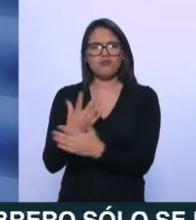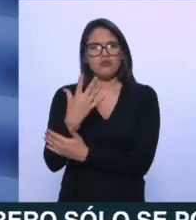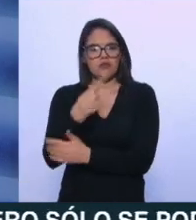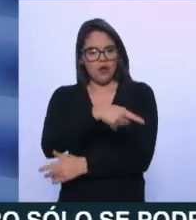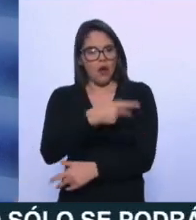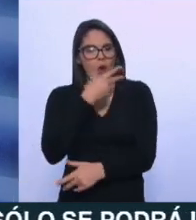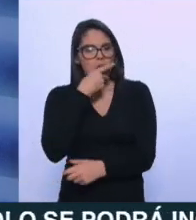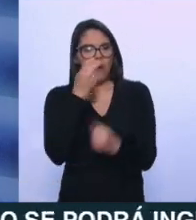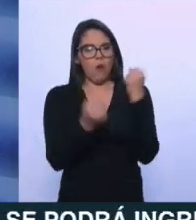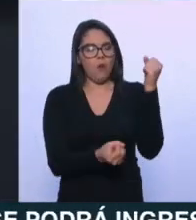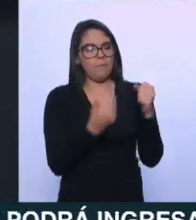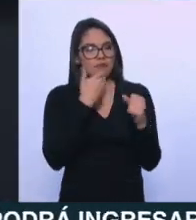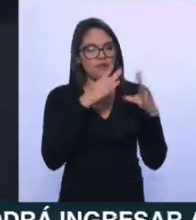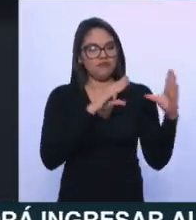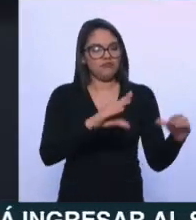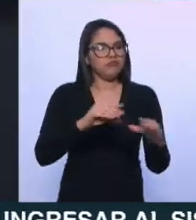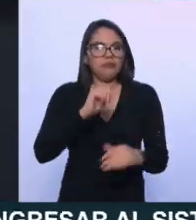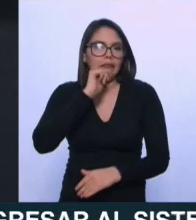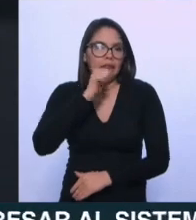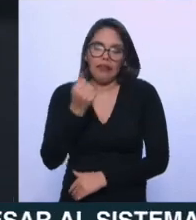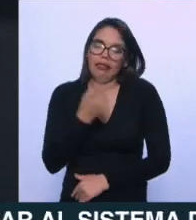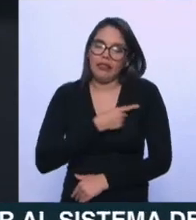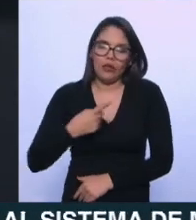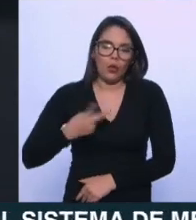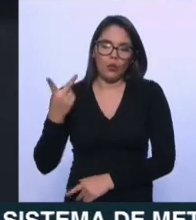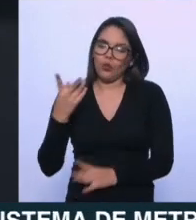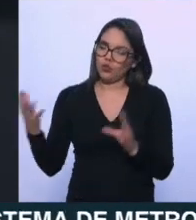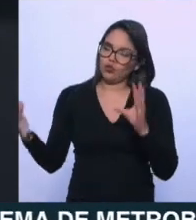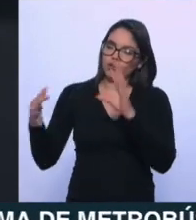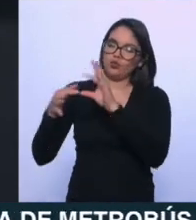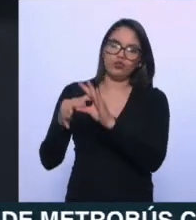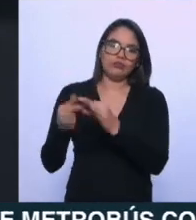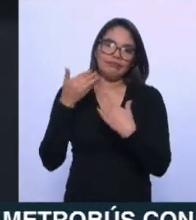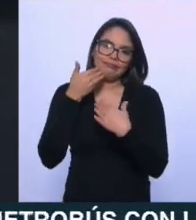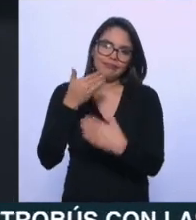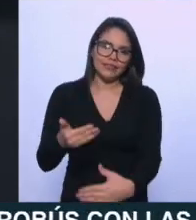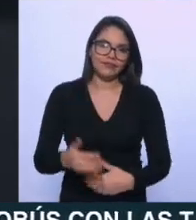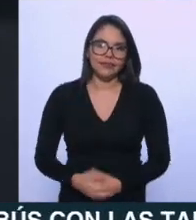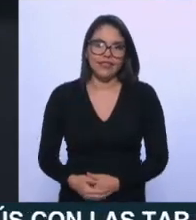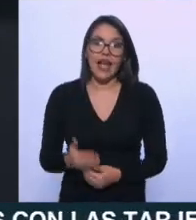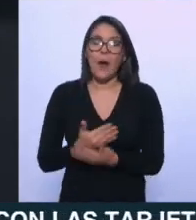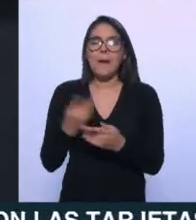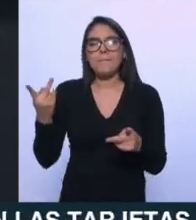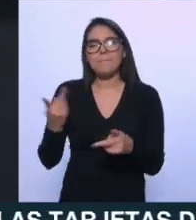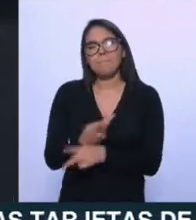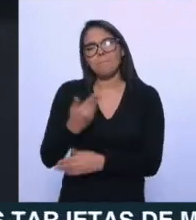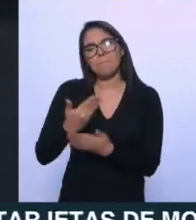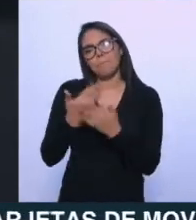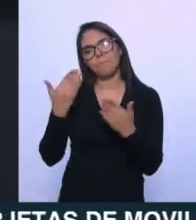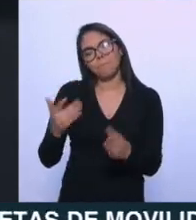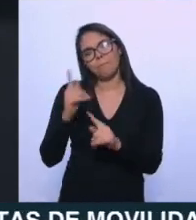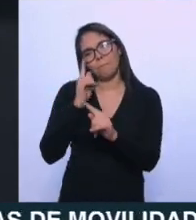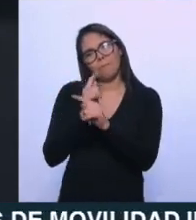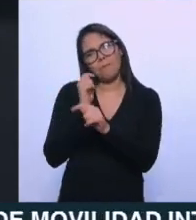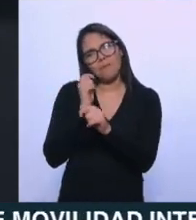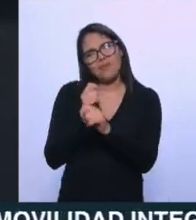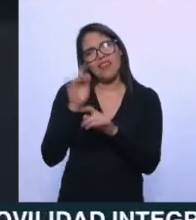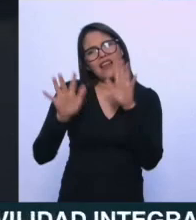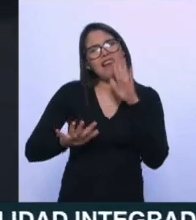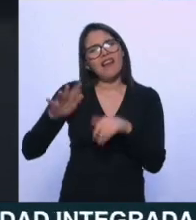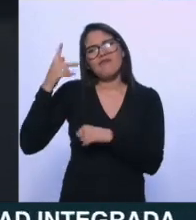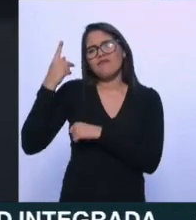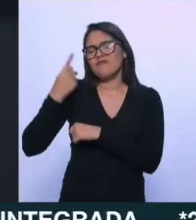capacitado, sería prácticamente lo mismo. Entonces, bueno, las condiciones que tiene el esquema hoy del transporte público concesionado pues son muy